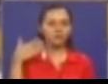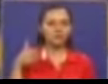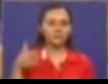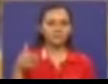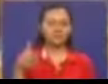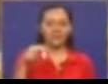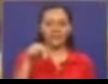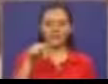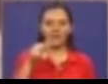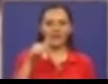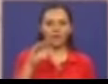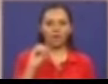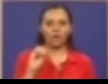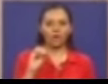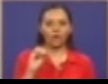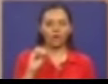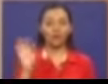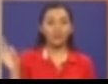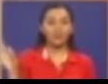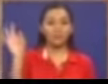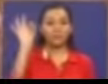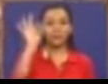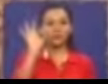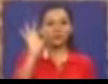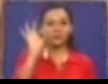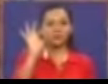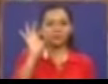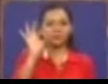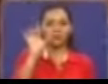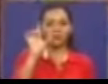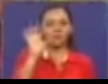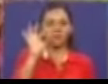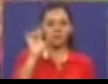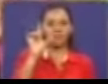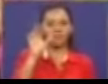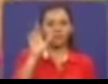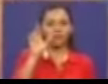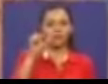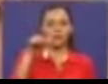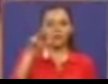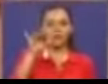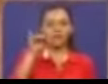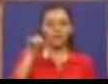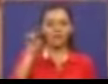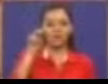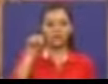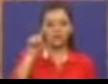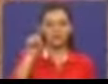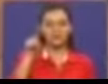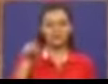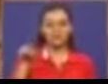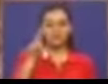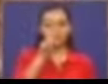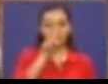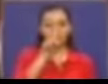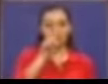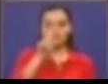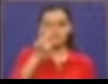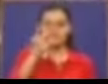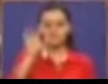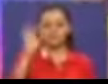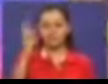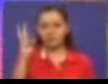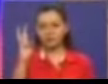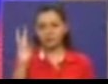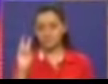Negro Medranda y su representante Flor Quiñones. 1, 2, 3, 4, 5, 6, 7, 8, 9, 10, 11, 12, 13,